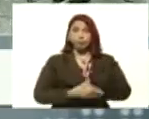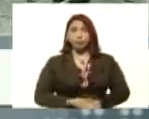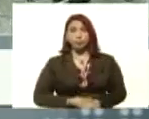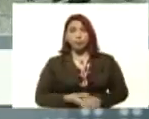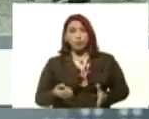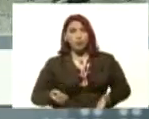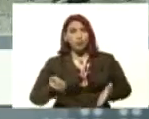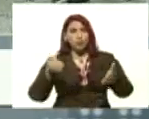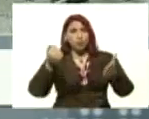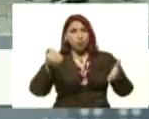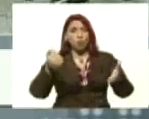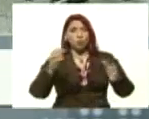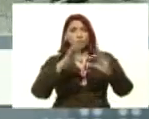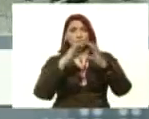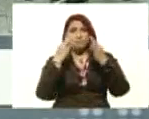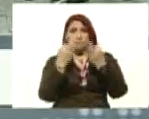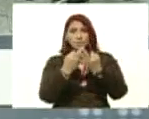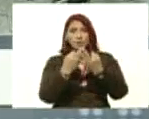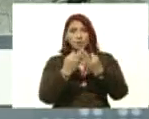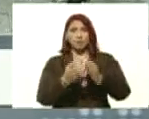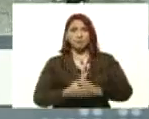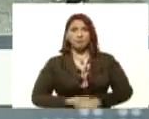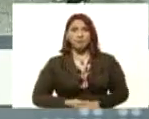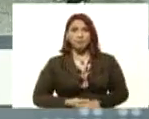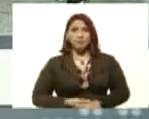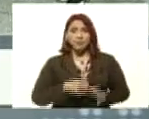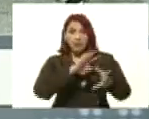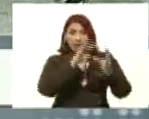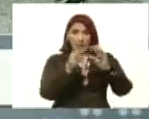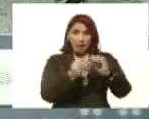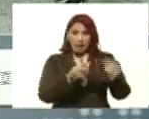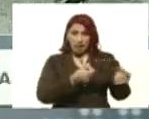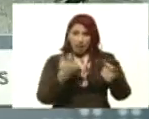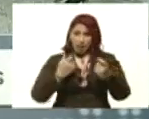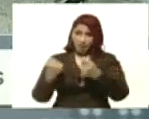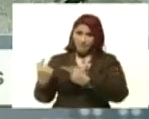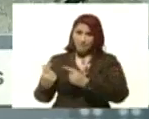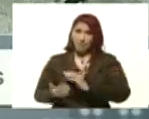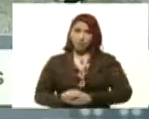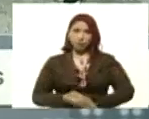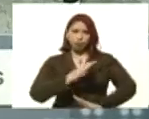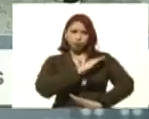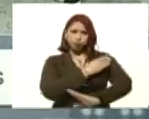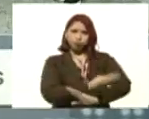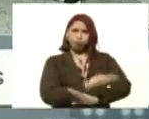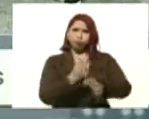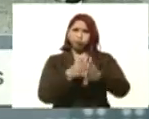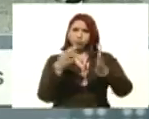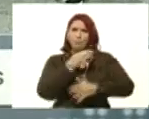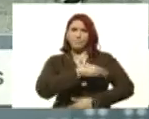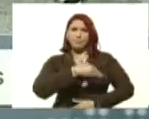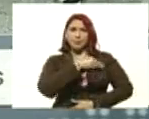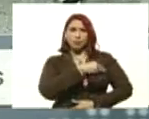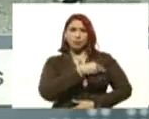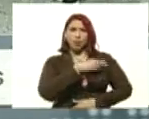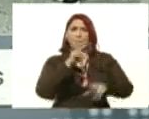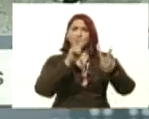bonos para la familia, creando los CLAP, repotenciando la gran misión Vivienda